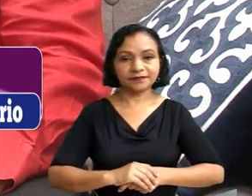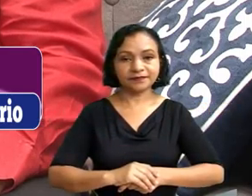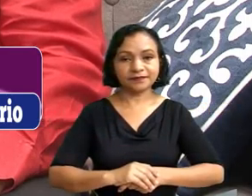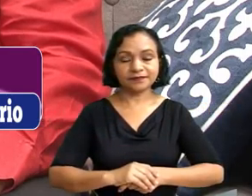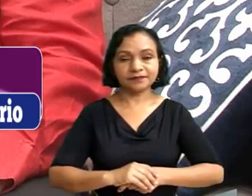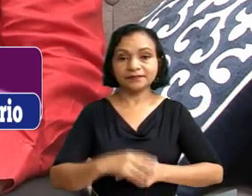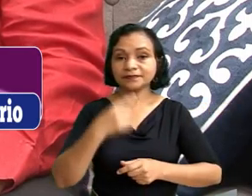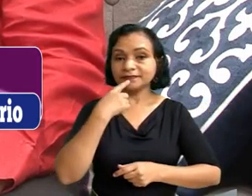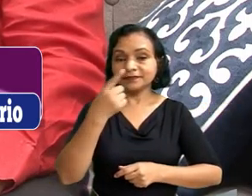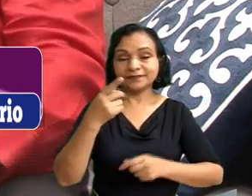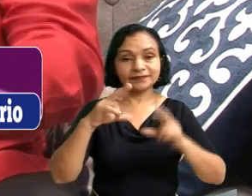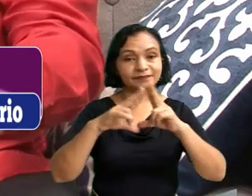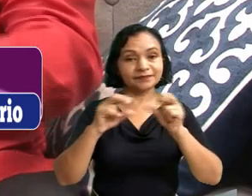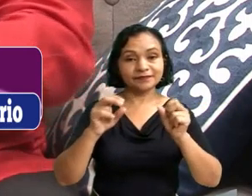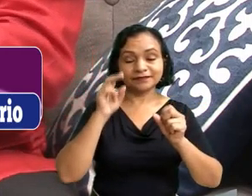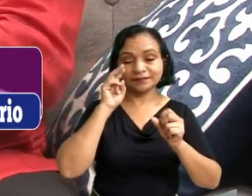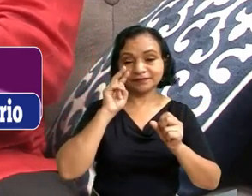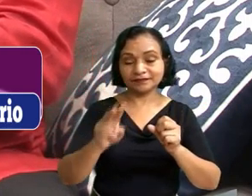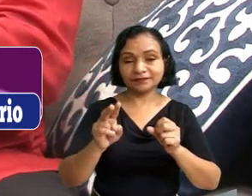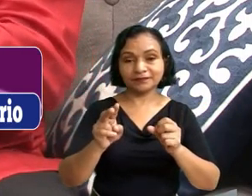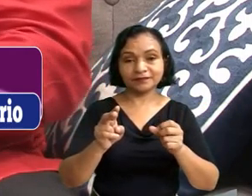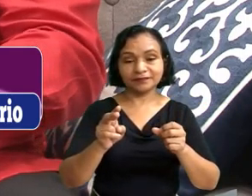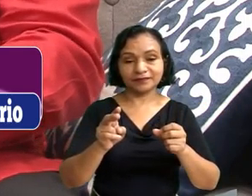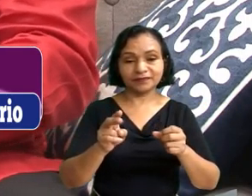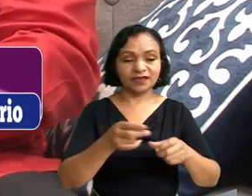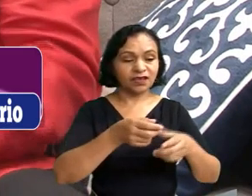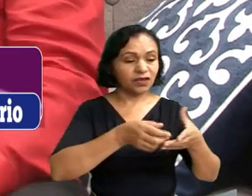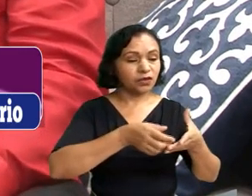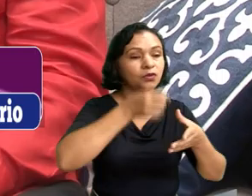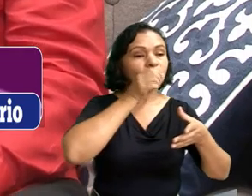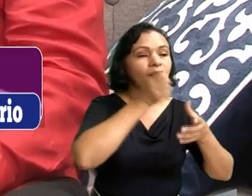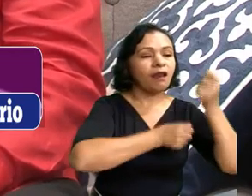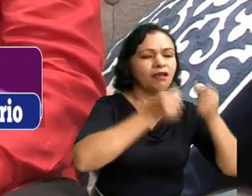el dicho nicaragua de la ley la vaca